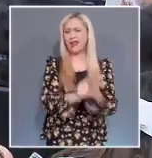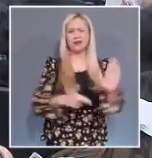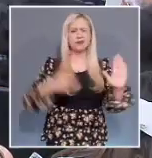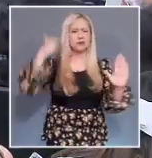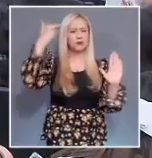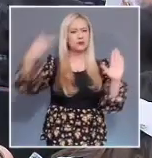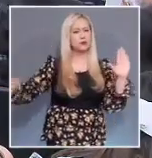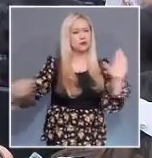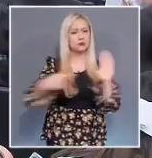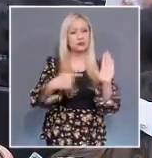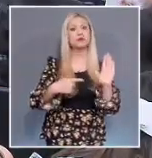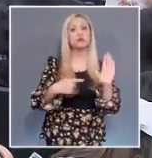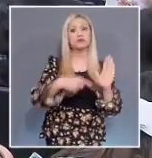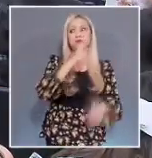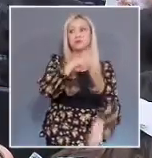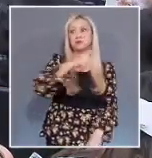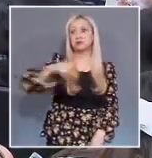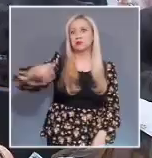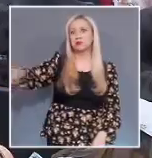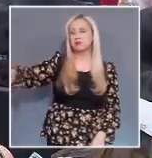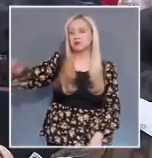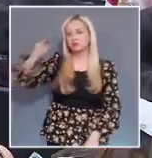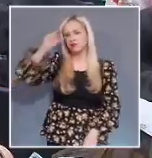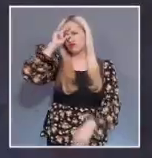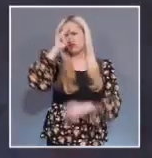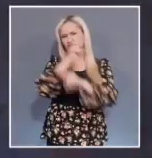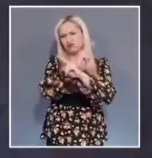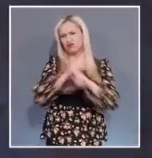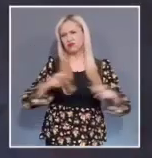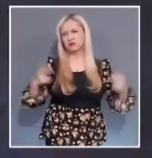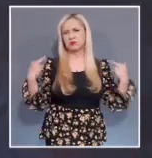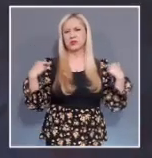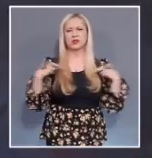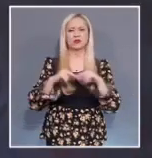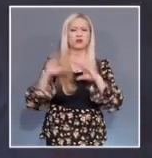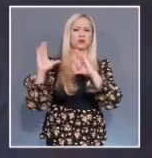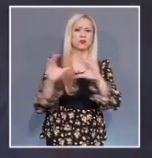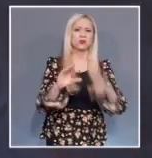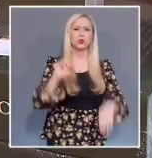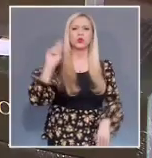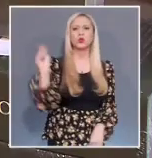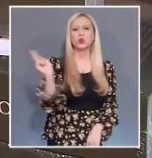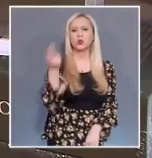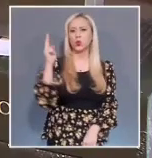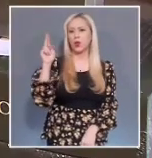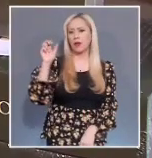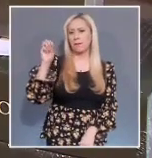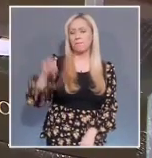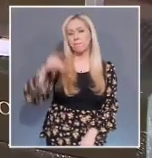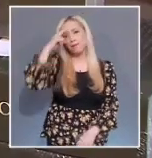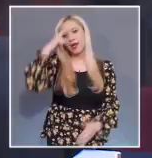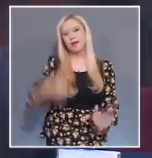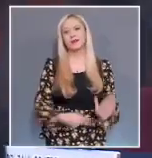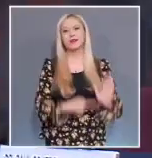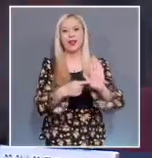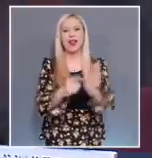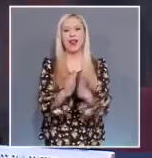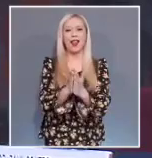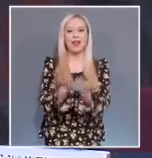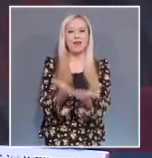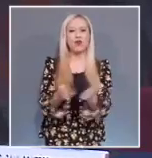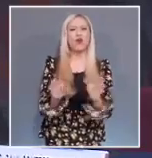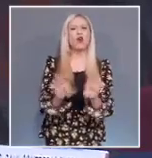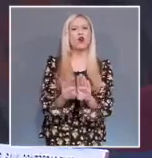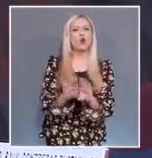coincidieron destacados académicos de la Facultad de Derecho de la UNAM al participar en la presentación del libro Votos y Doctrina del ministro